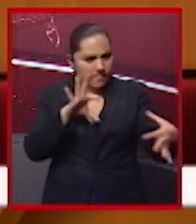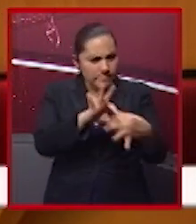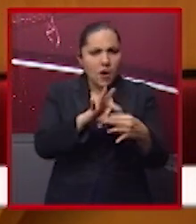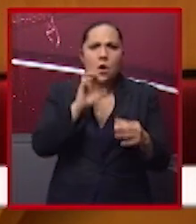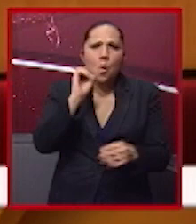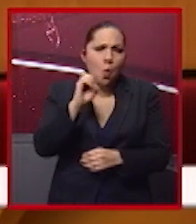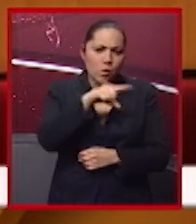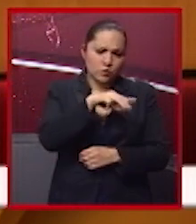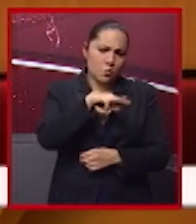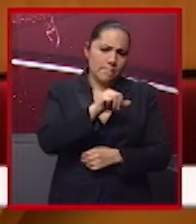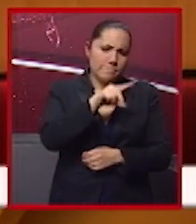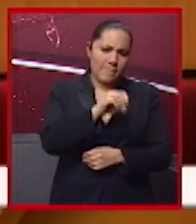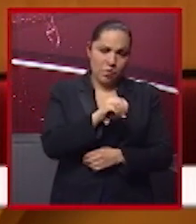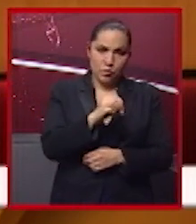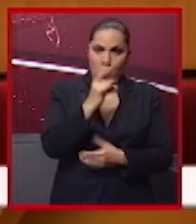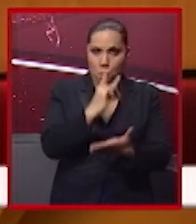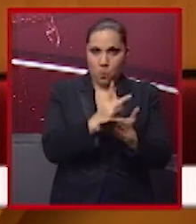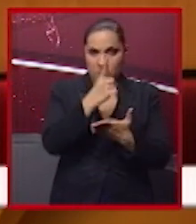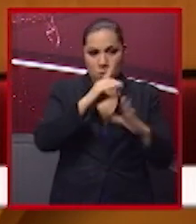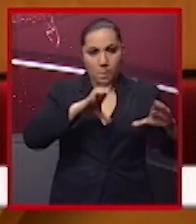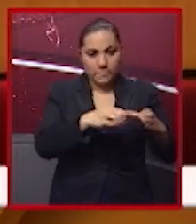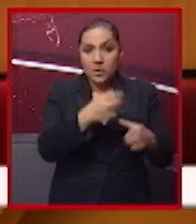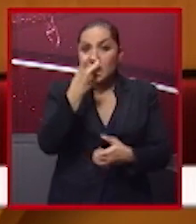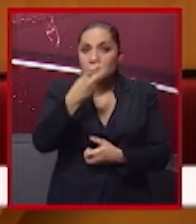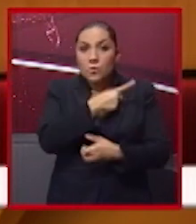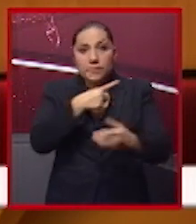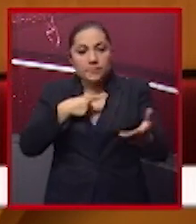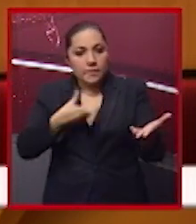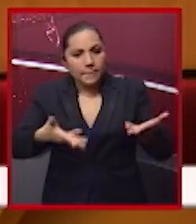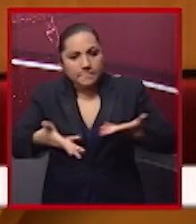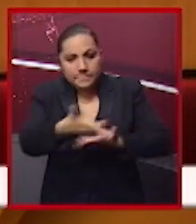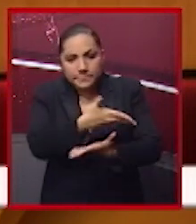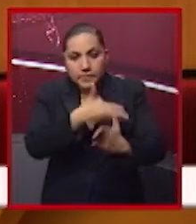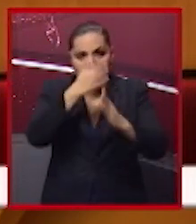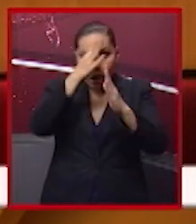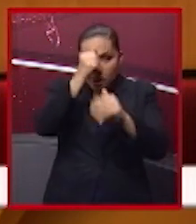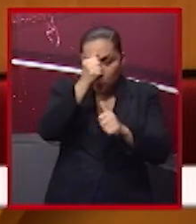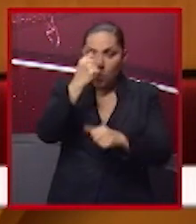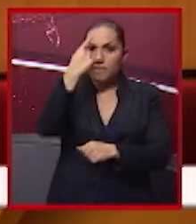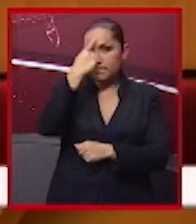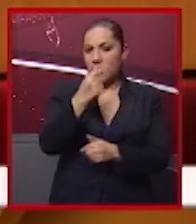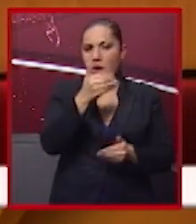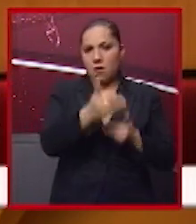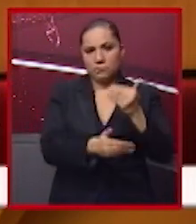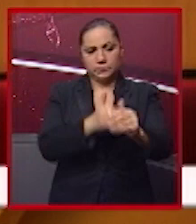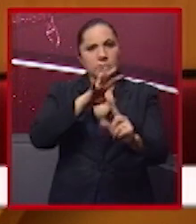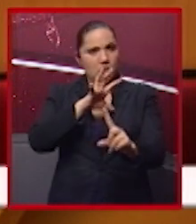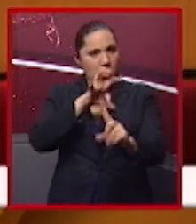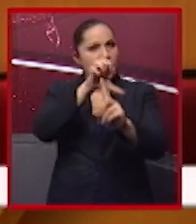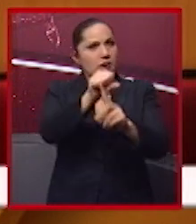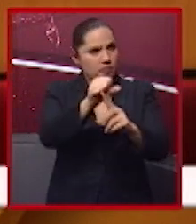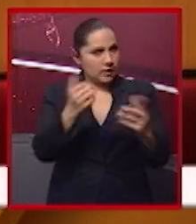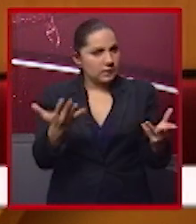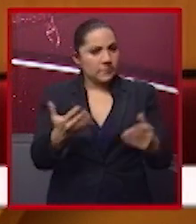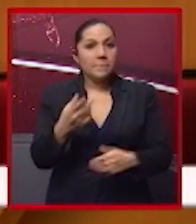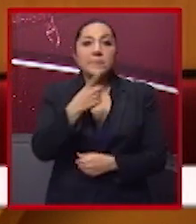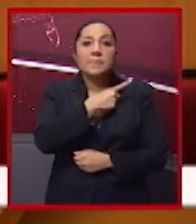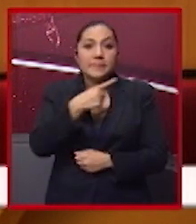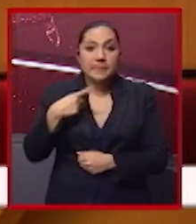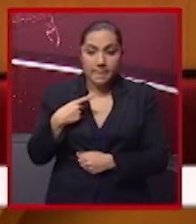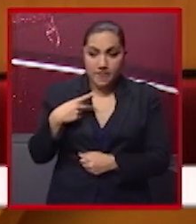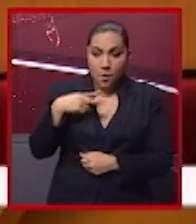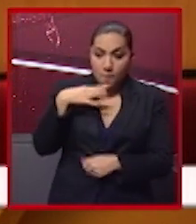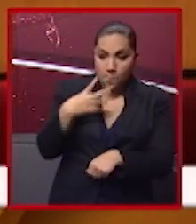único que nos llevará al éxito. De igual forma, insisto, es voluntad con